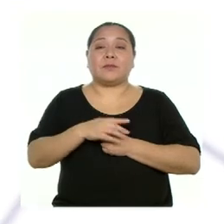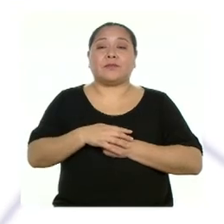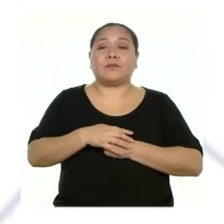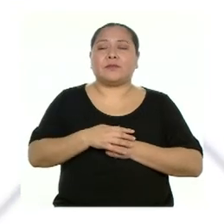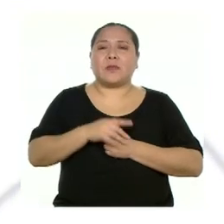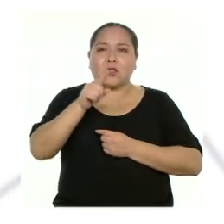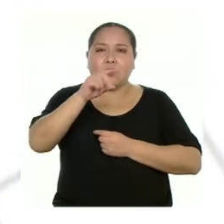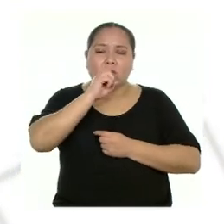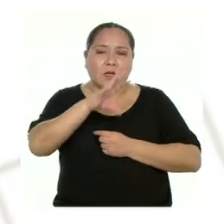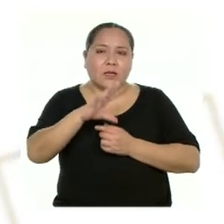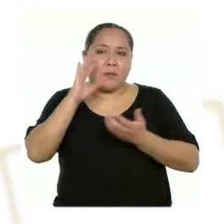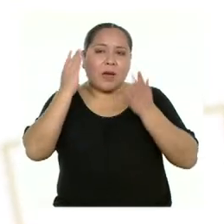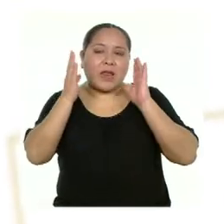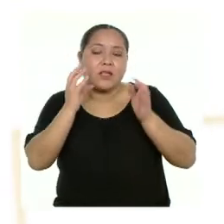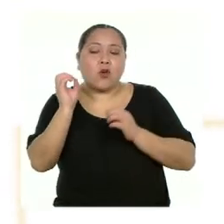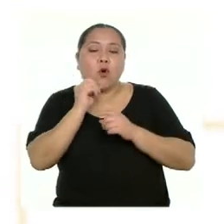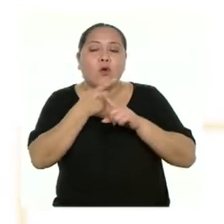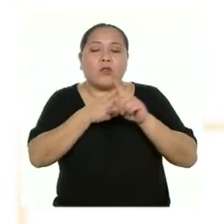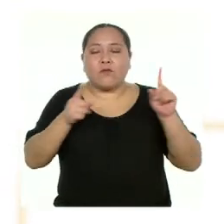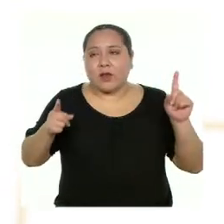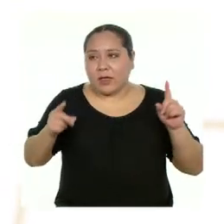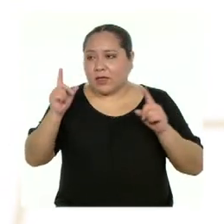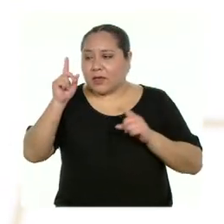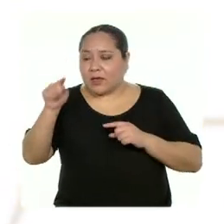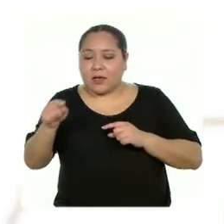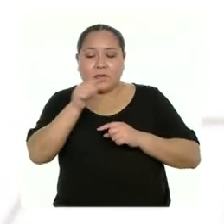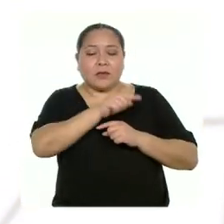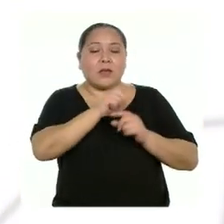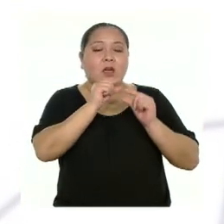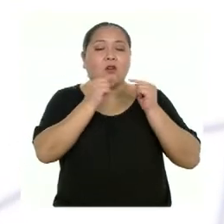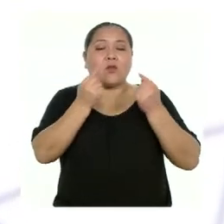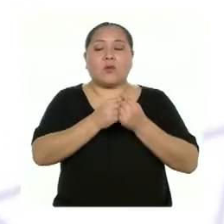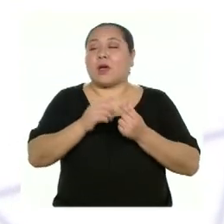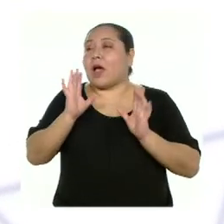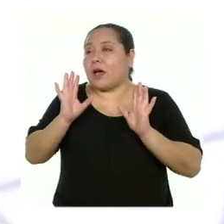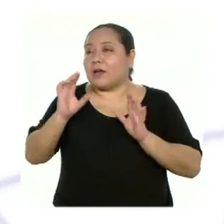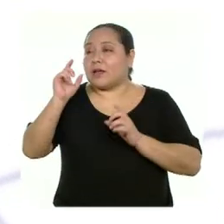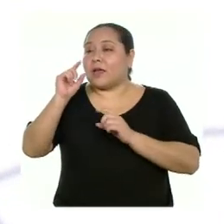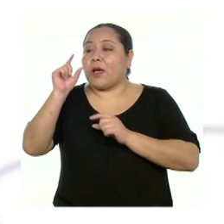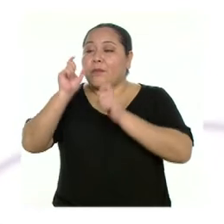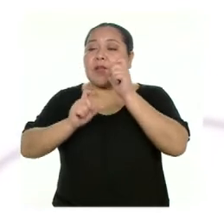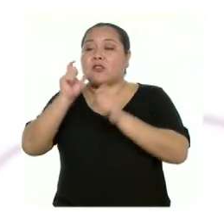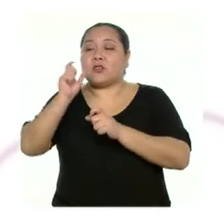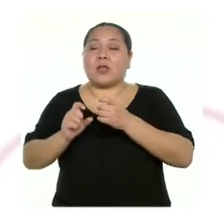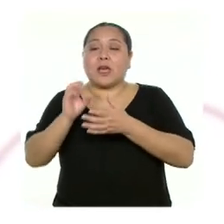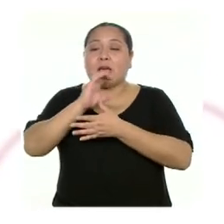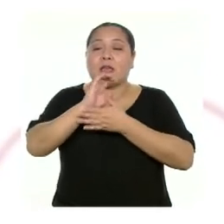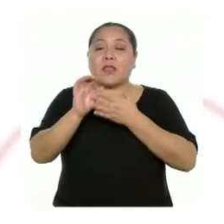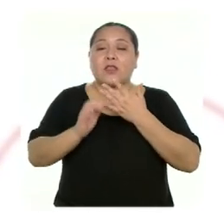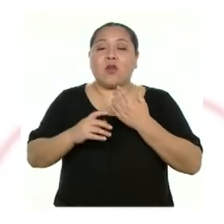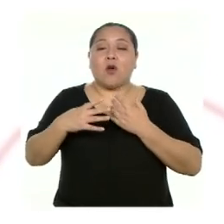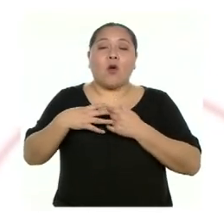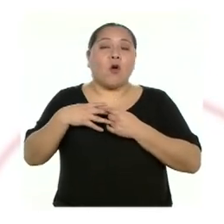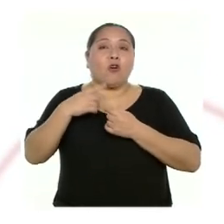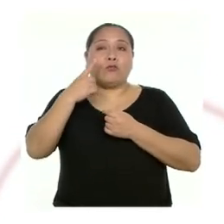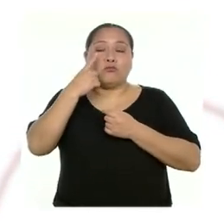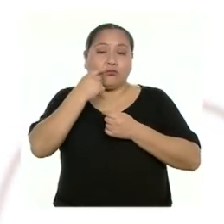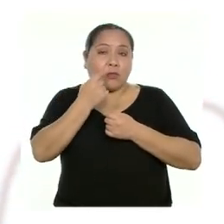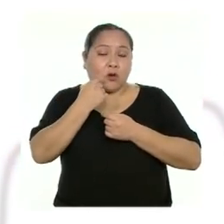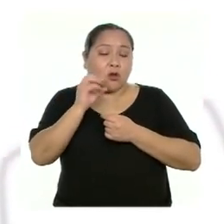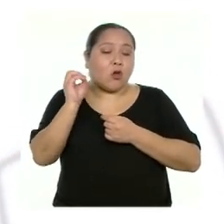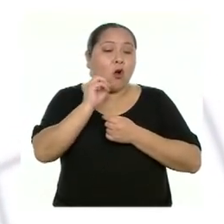o diferencian ambos grupos, o sea, las personas de género masculino y femenino. La moda es 16